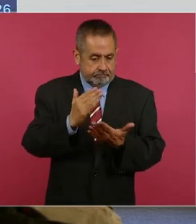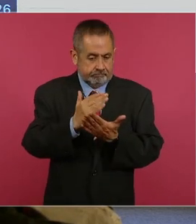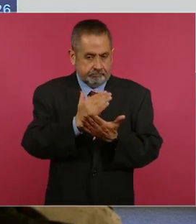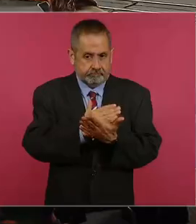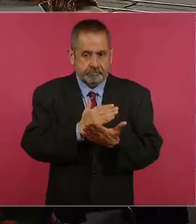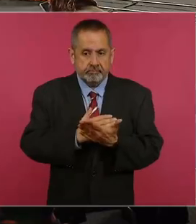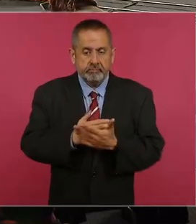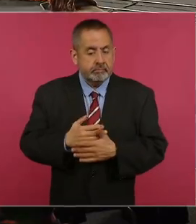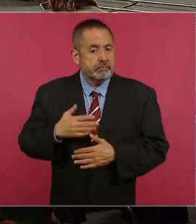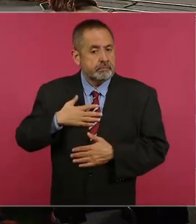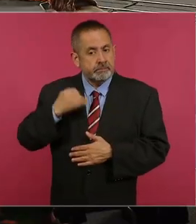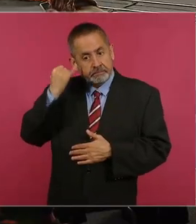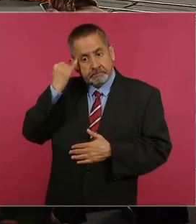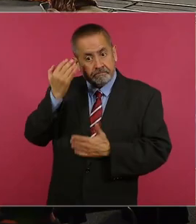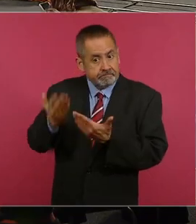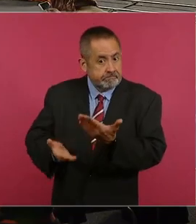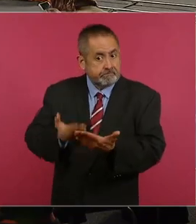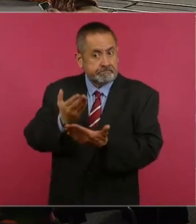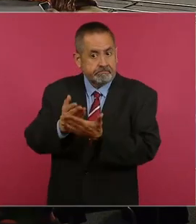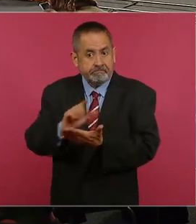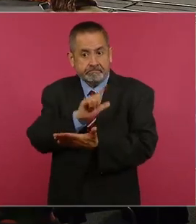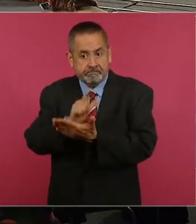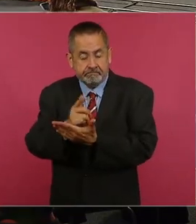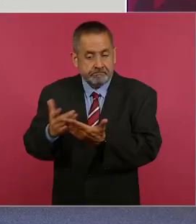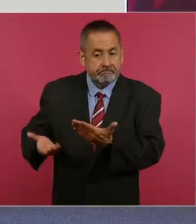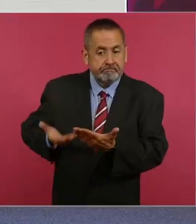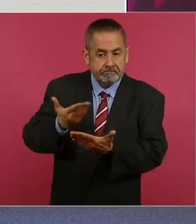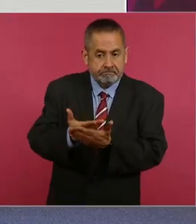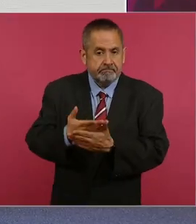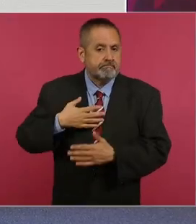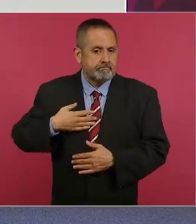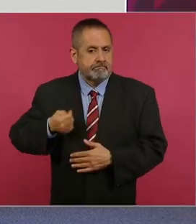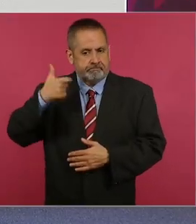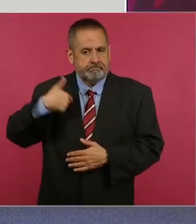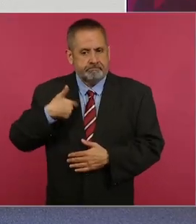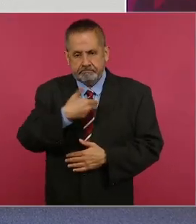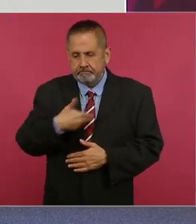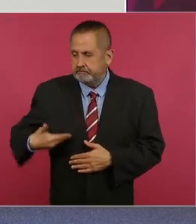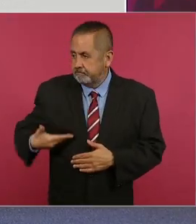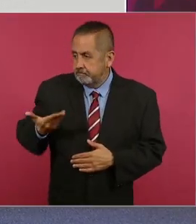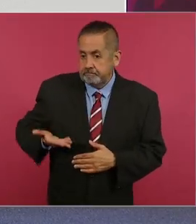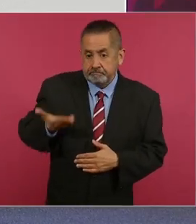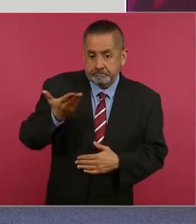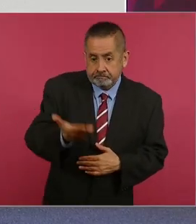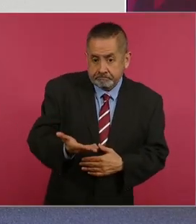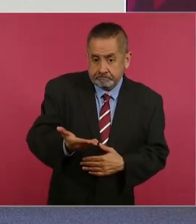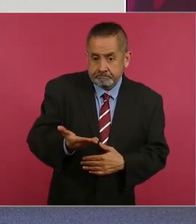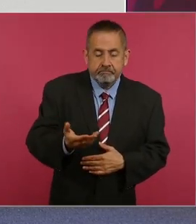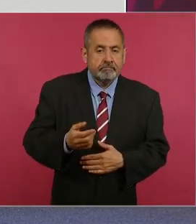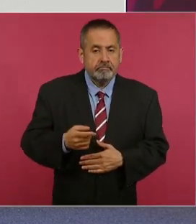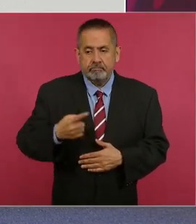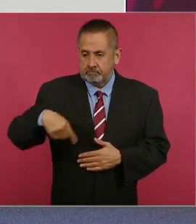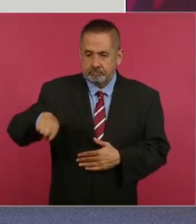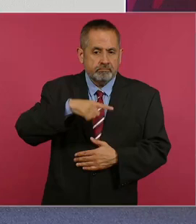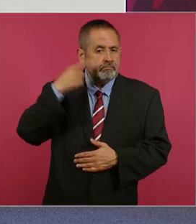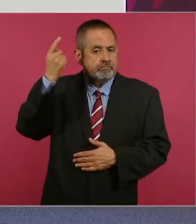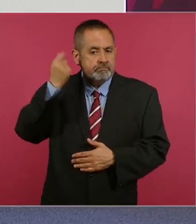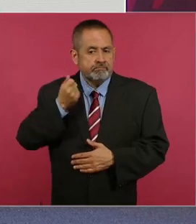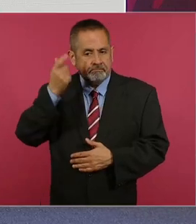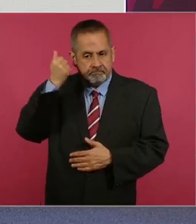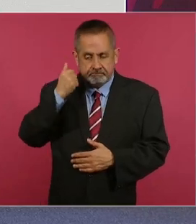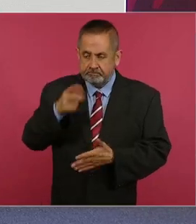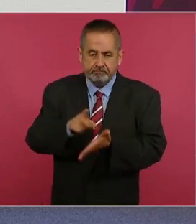es una iniciativa del Ejecutivo, que la pensión se convirtiera en